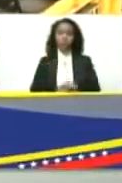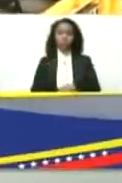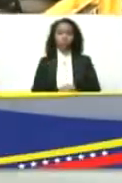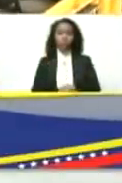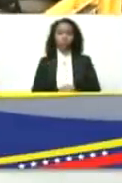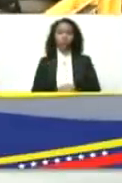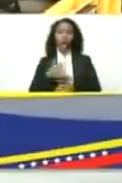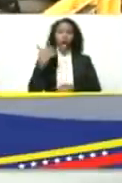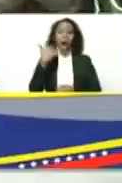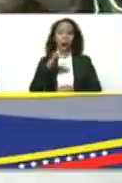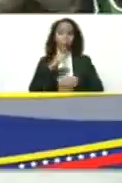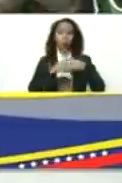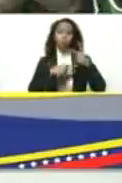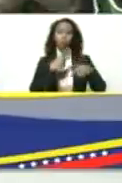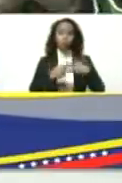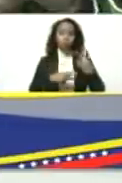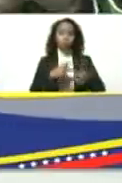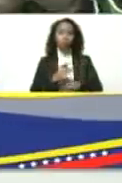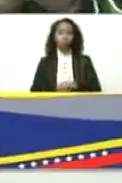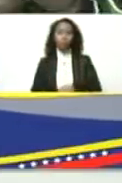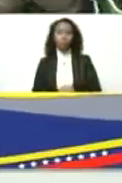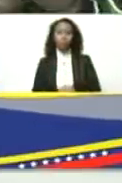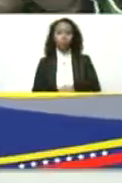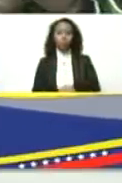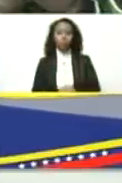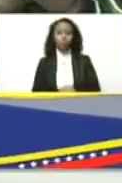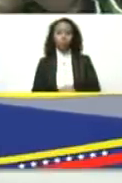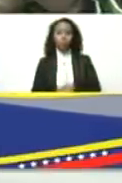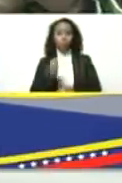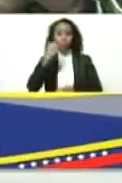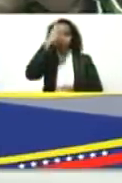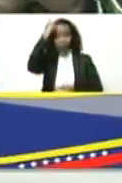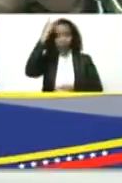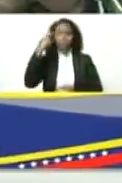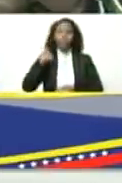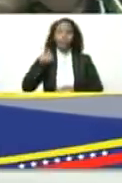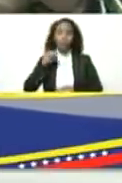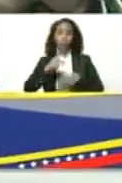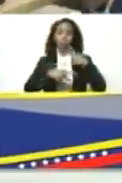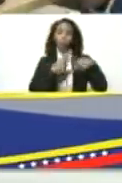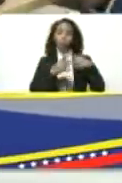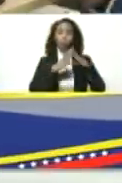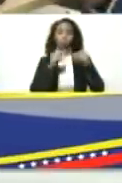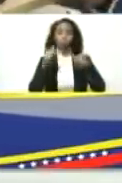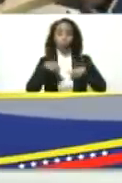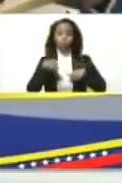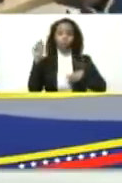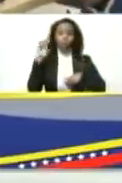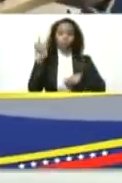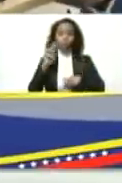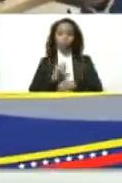Tenemos que producir, José Gregorio, Tarek, tenemos que producir todo en Venezuela.